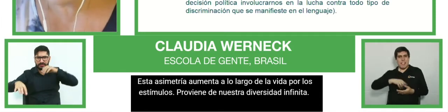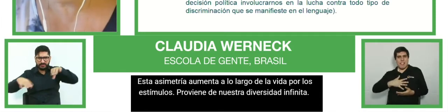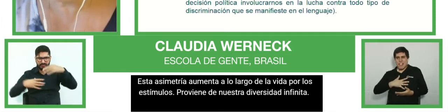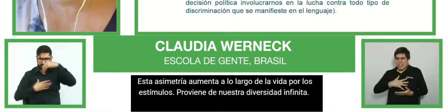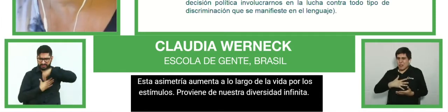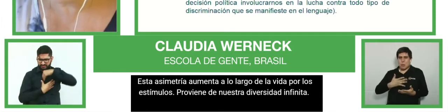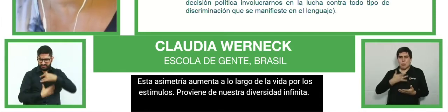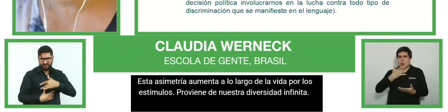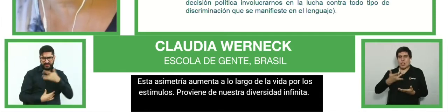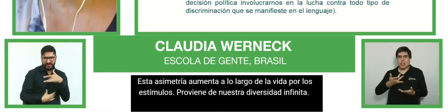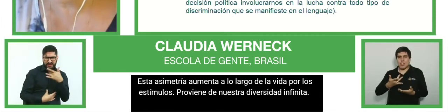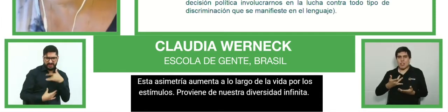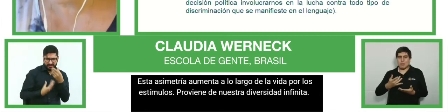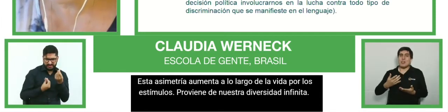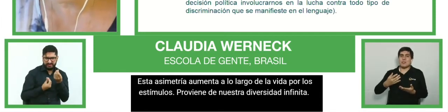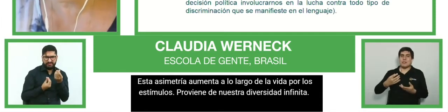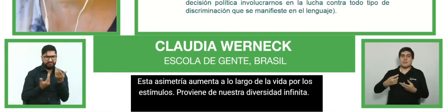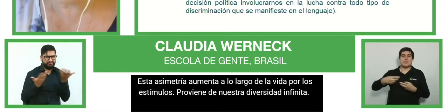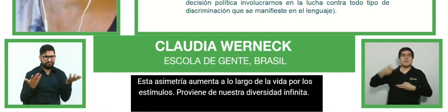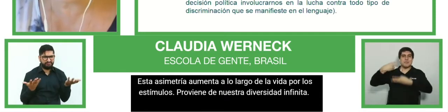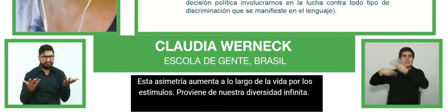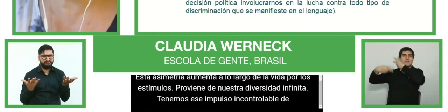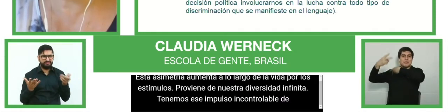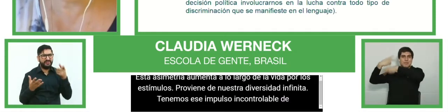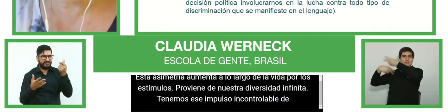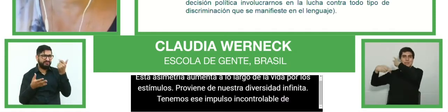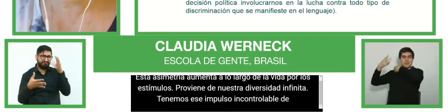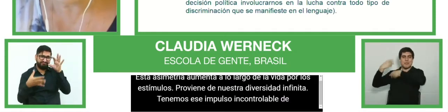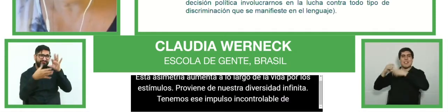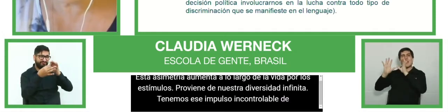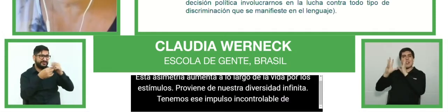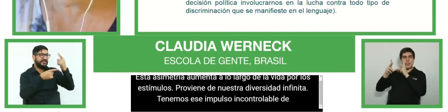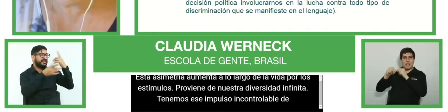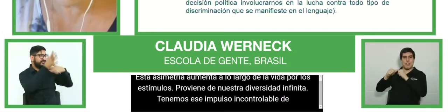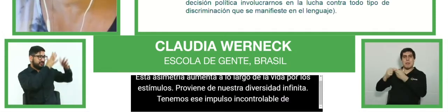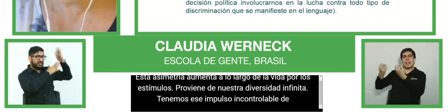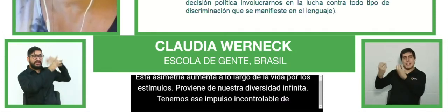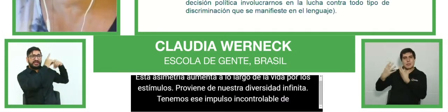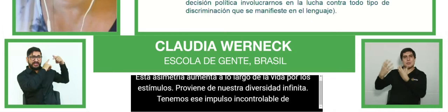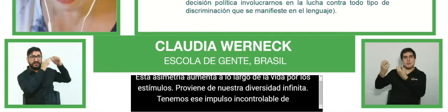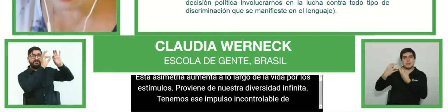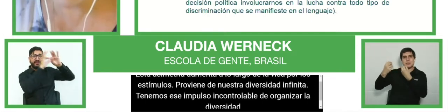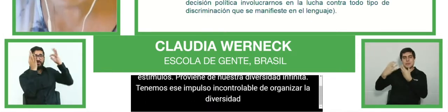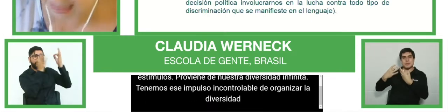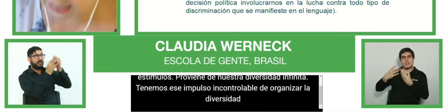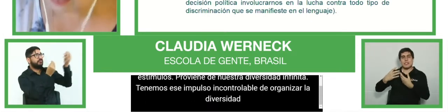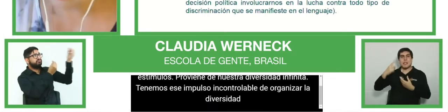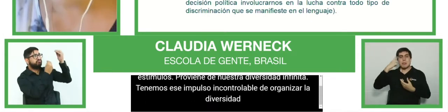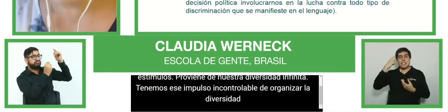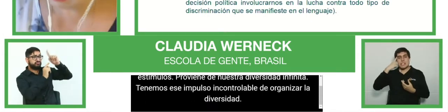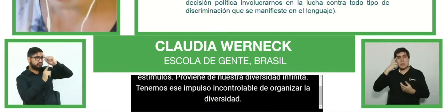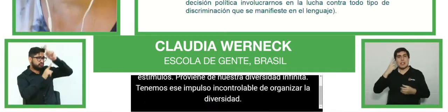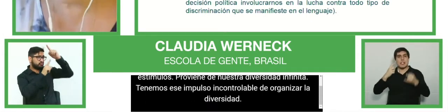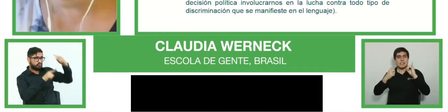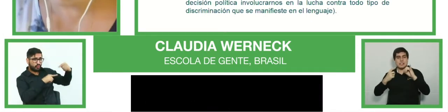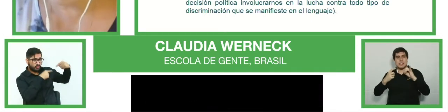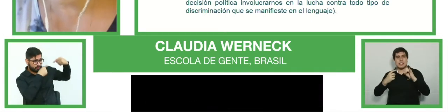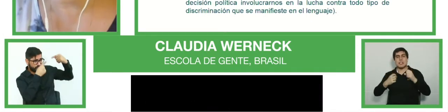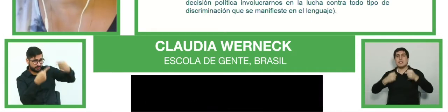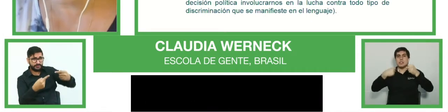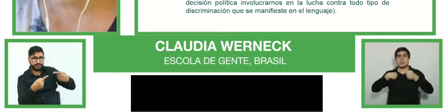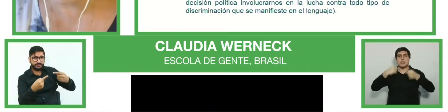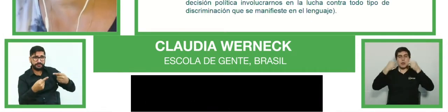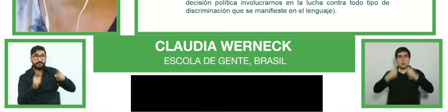la principal herencia recibida de nuestras familias que nos hizo creer que sí, que es